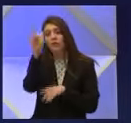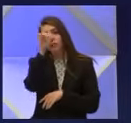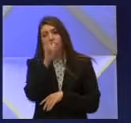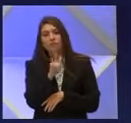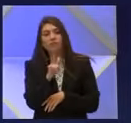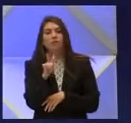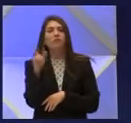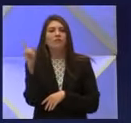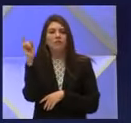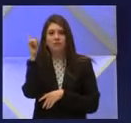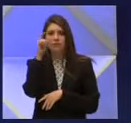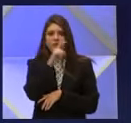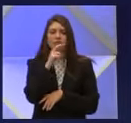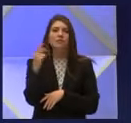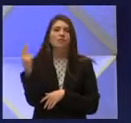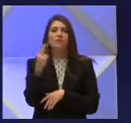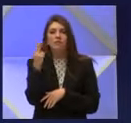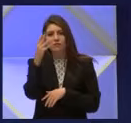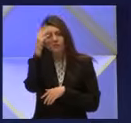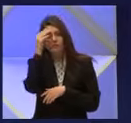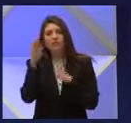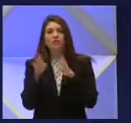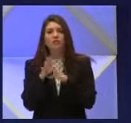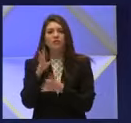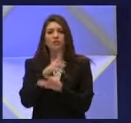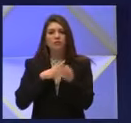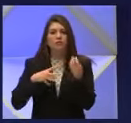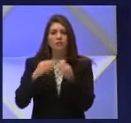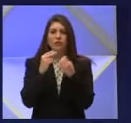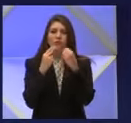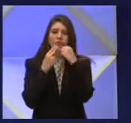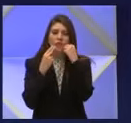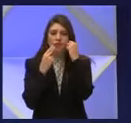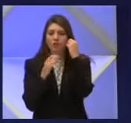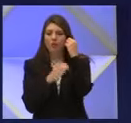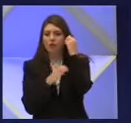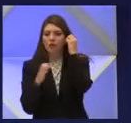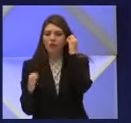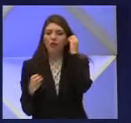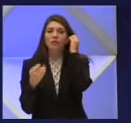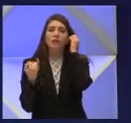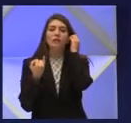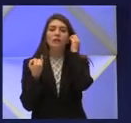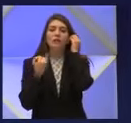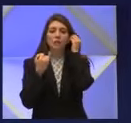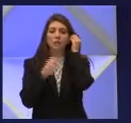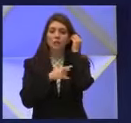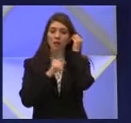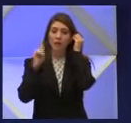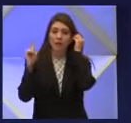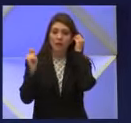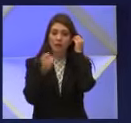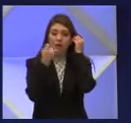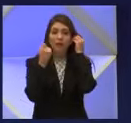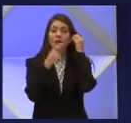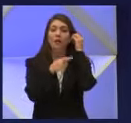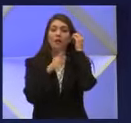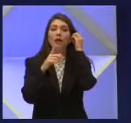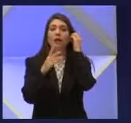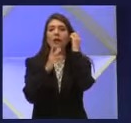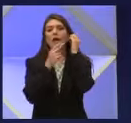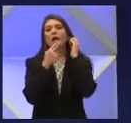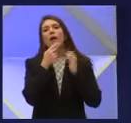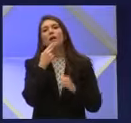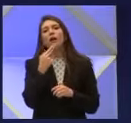recursos naturales habrá que aprovechar la tecnología tan avanzada de